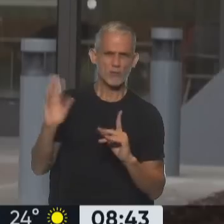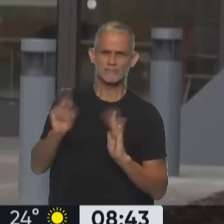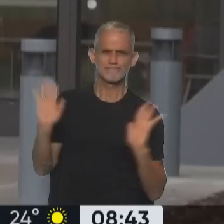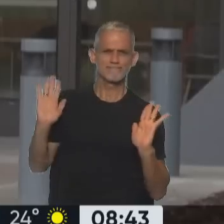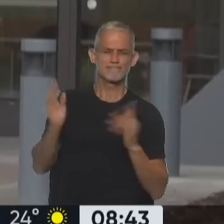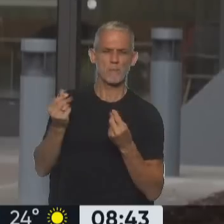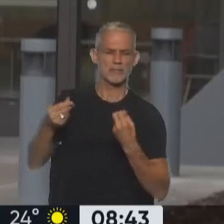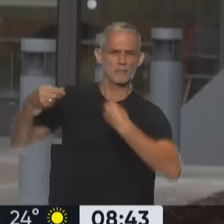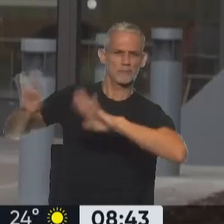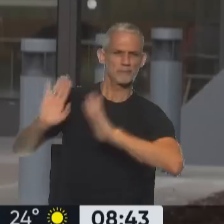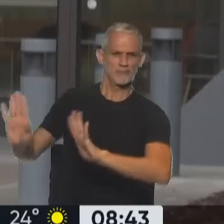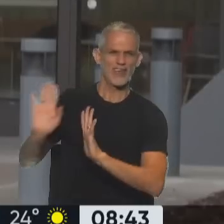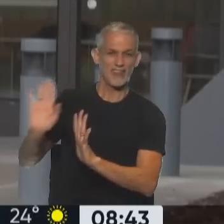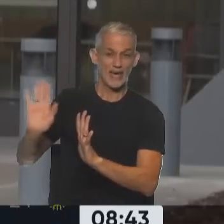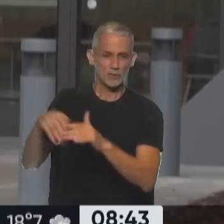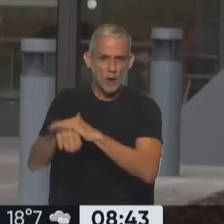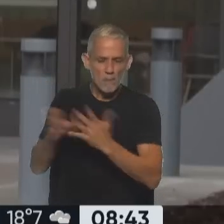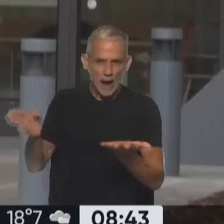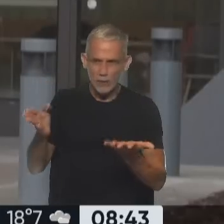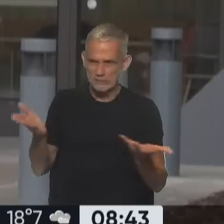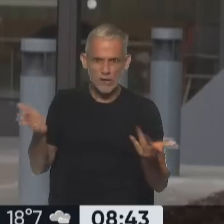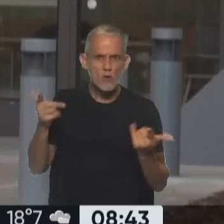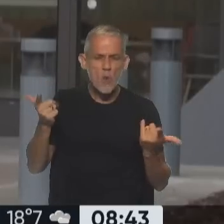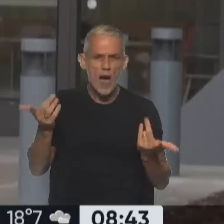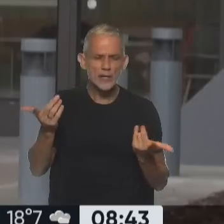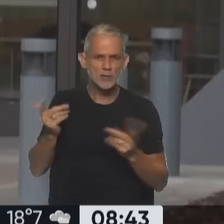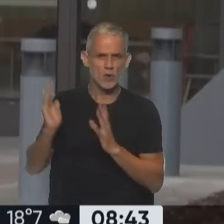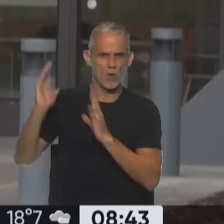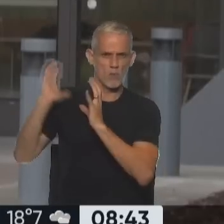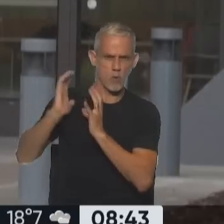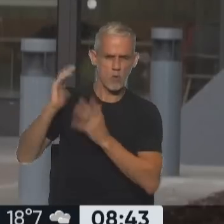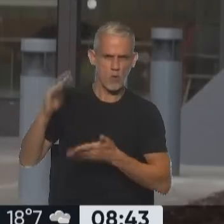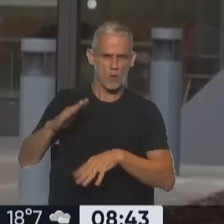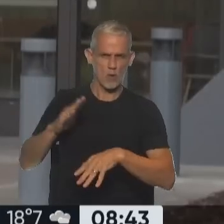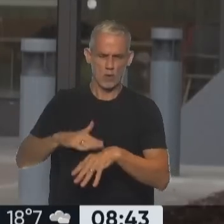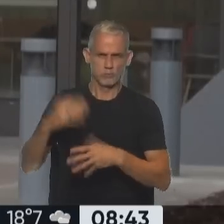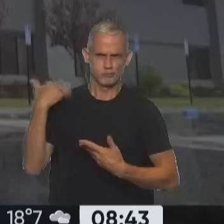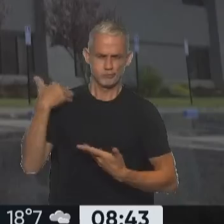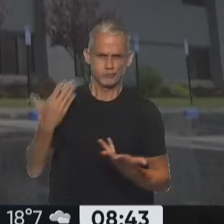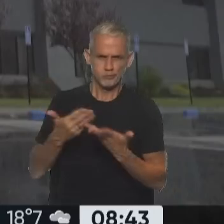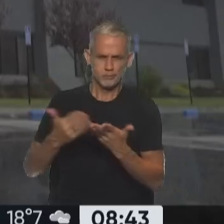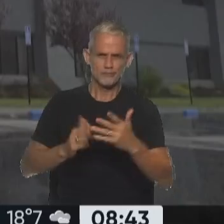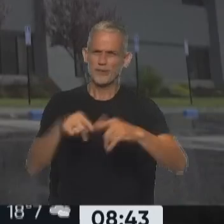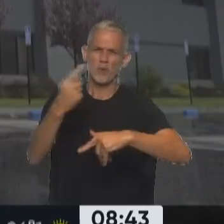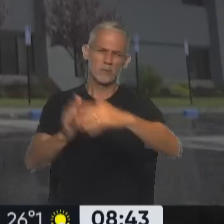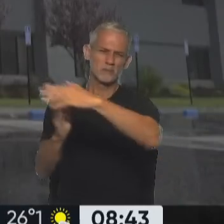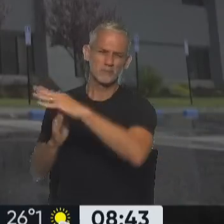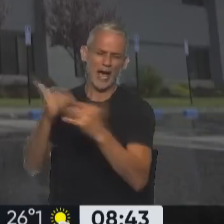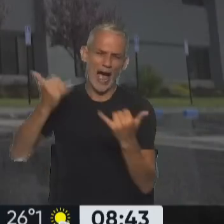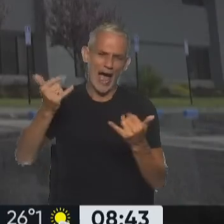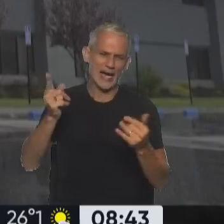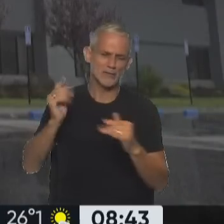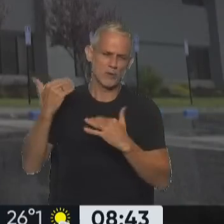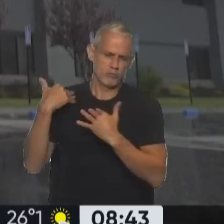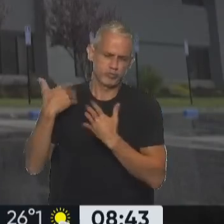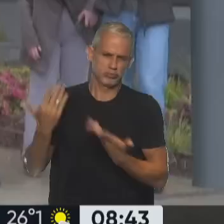desprenden de estos activos, y aquellos bancos que no tienen la espalda que tienen por ahí los principales bancos de los Estados Unidos